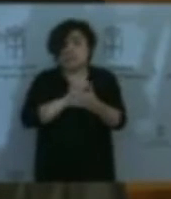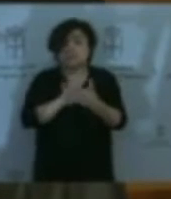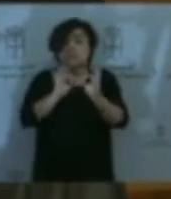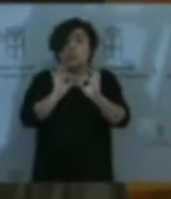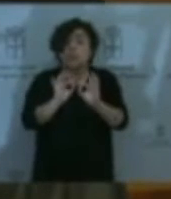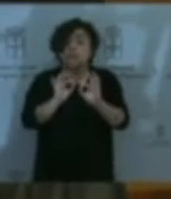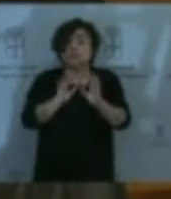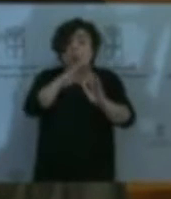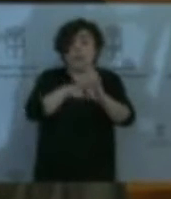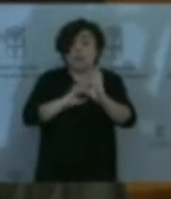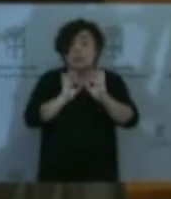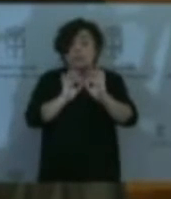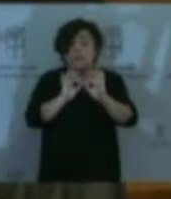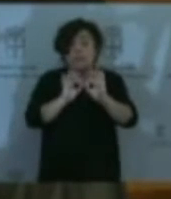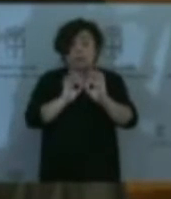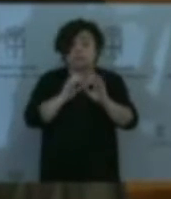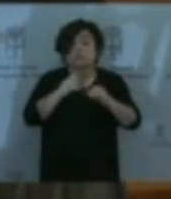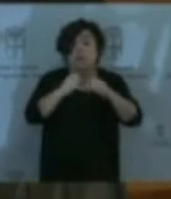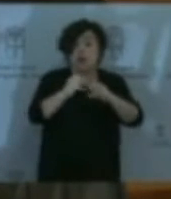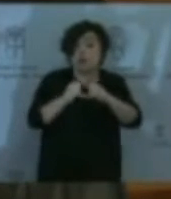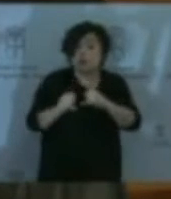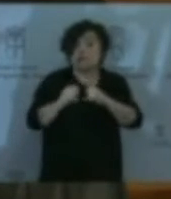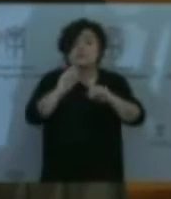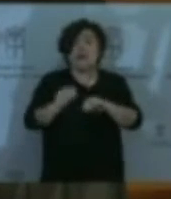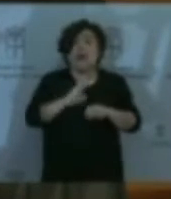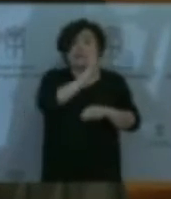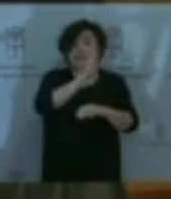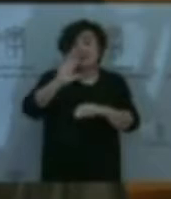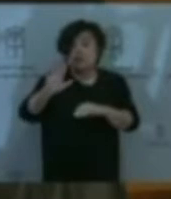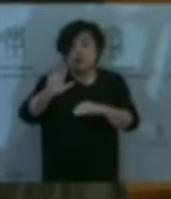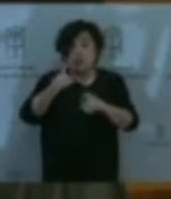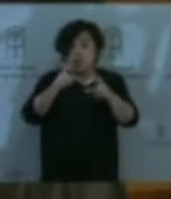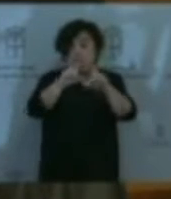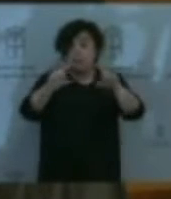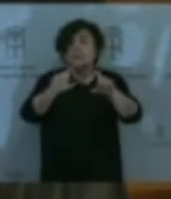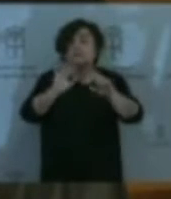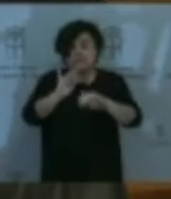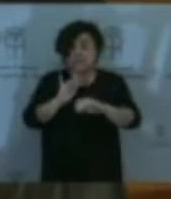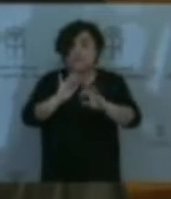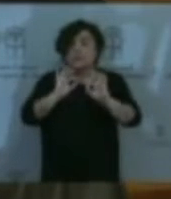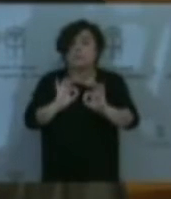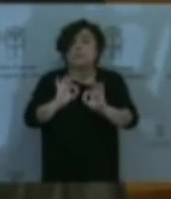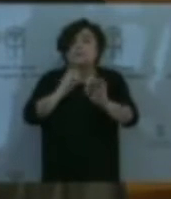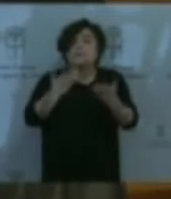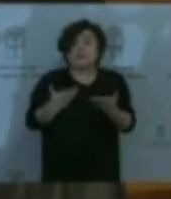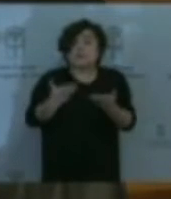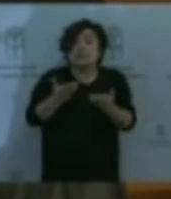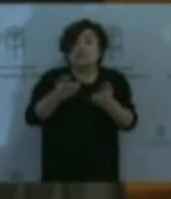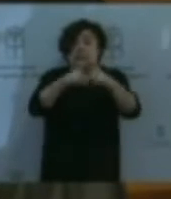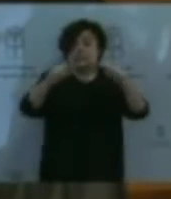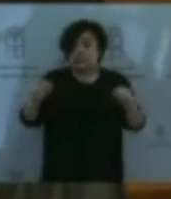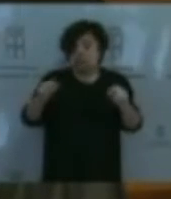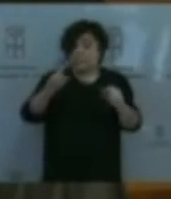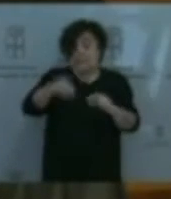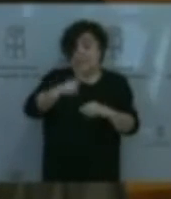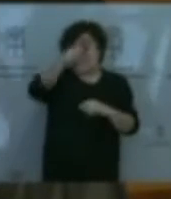para las más de 35 empresas concesionarias de las rutas que prestan el servicio en toda Asturias, también para ALSA. El volumen de recuperación de